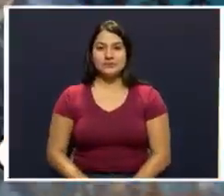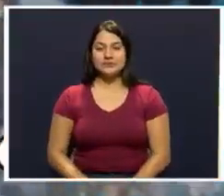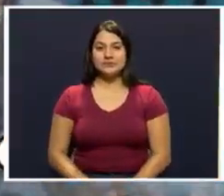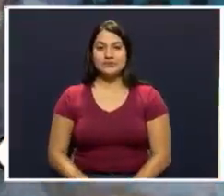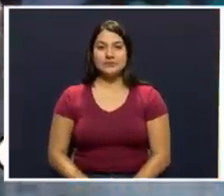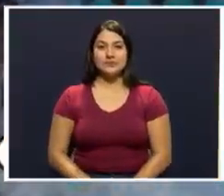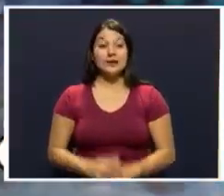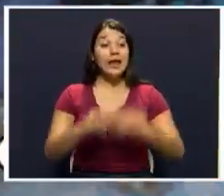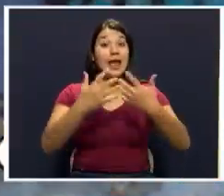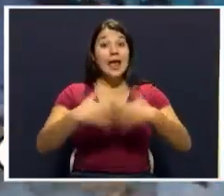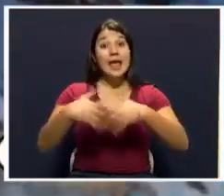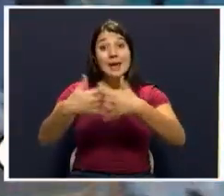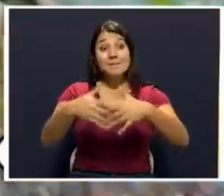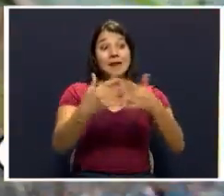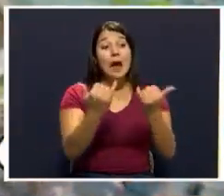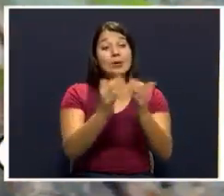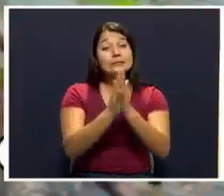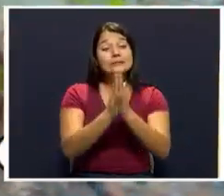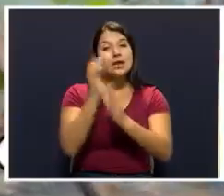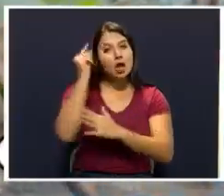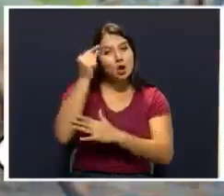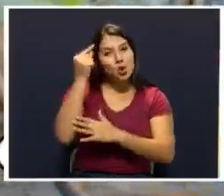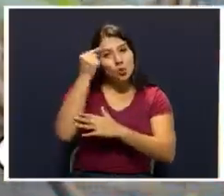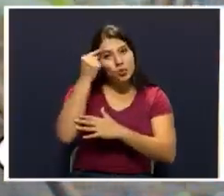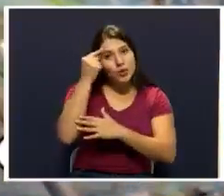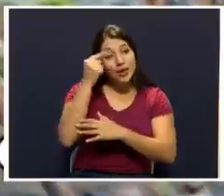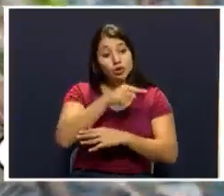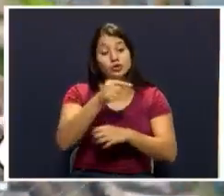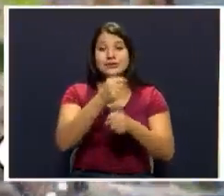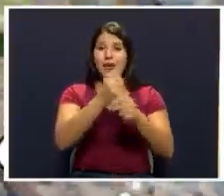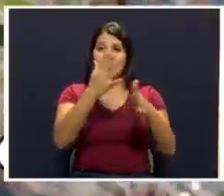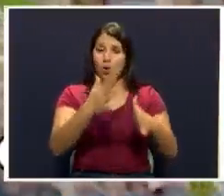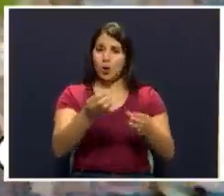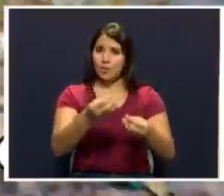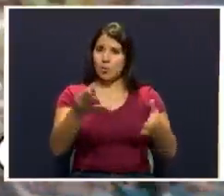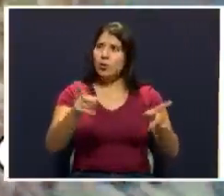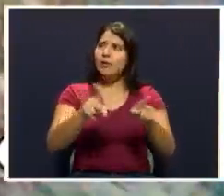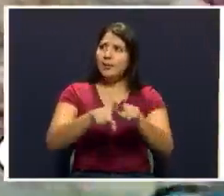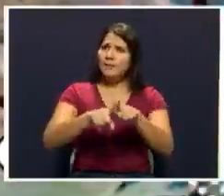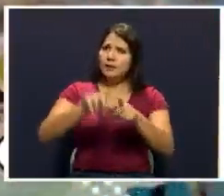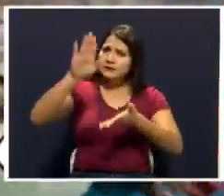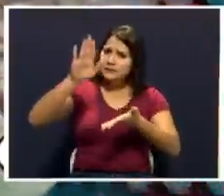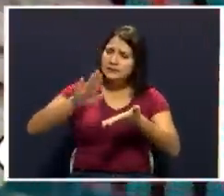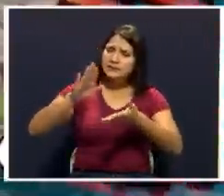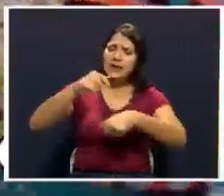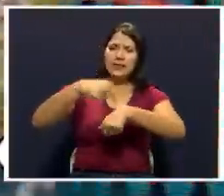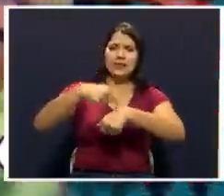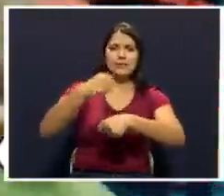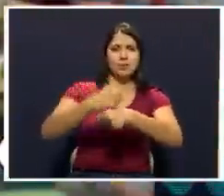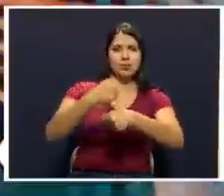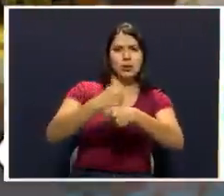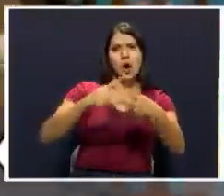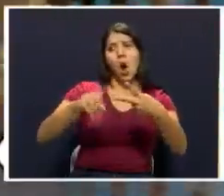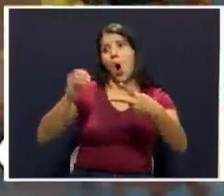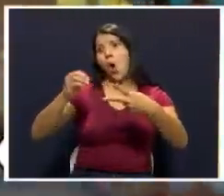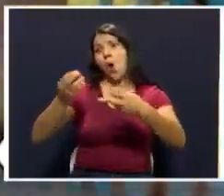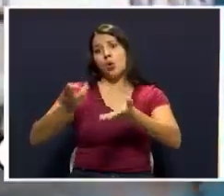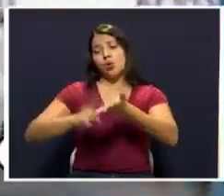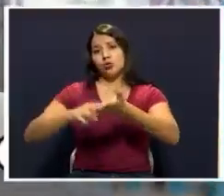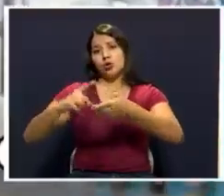El sector empresarial le pide al gobierno que le aplique a los empleados públicos medidas como reducción de jornadas y suspensión temporal de